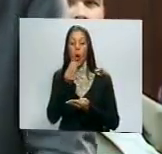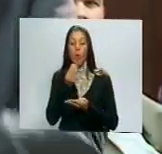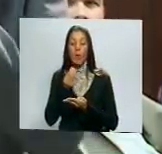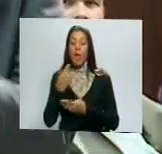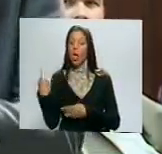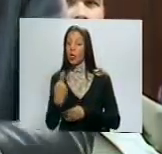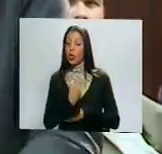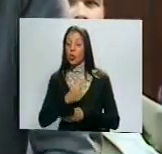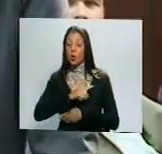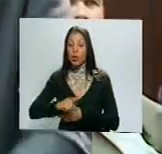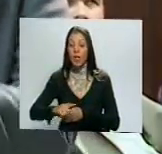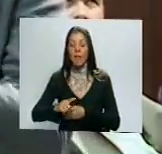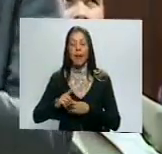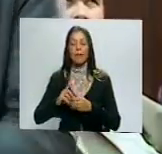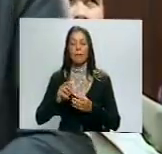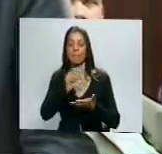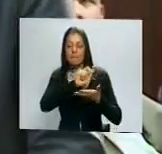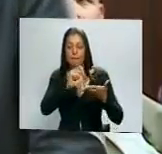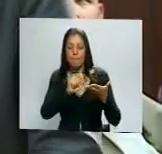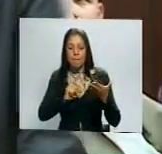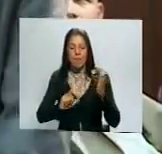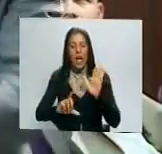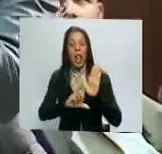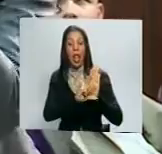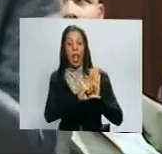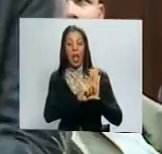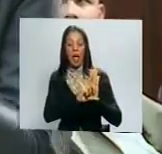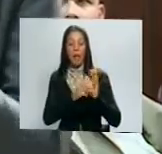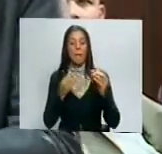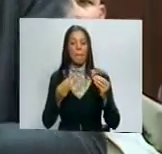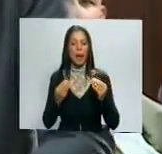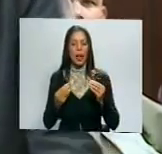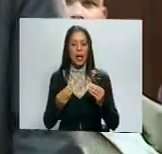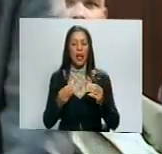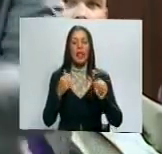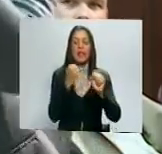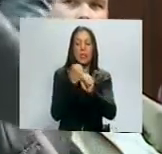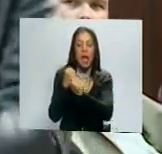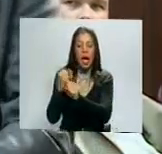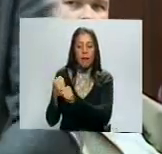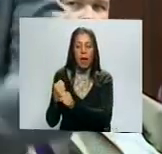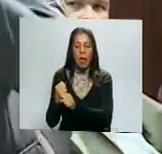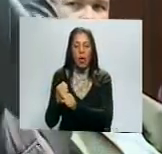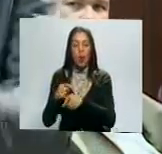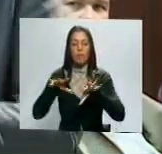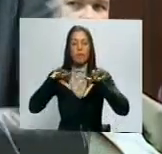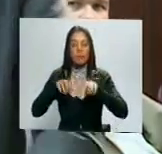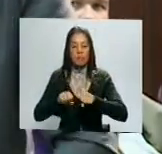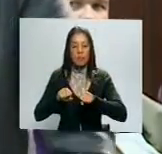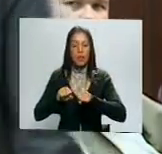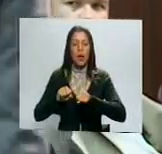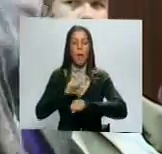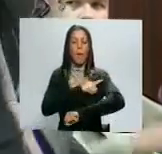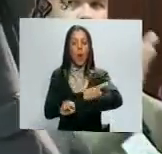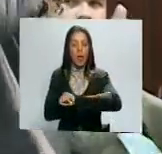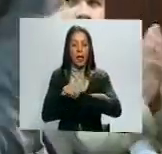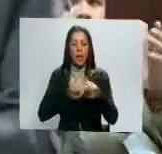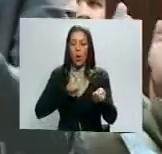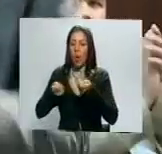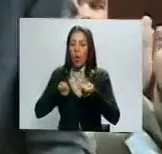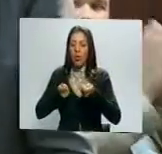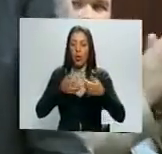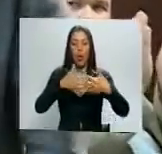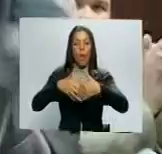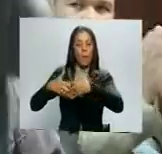bases legales, y en eso estamos trabajando, para que la clase obrera también se empodere de los medios de producción y que de